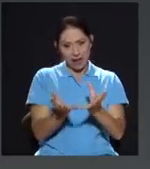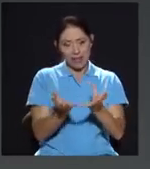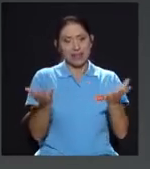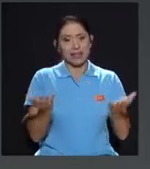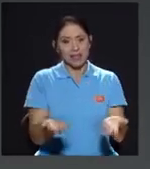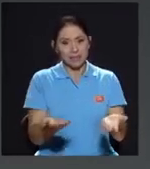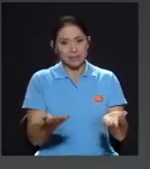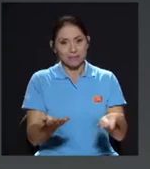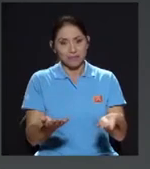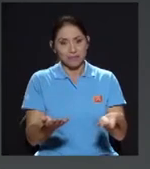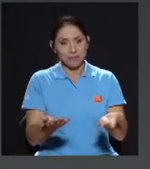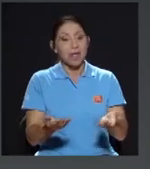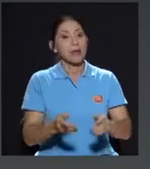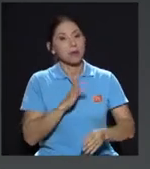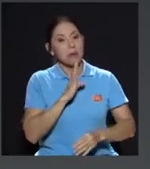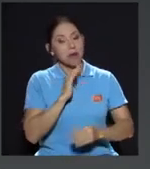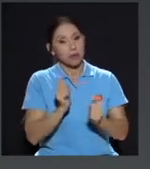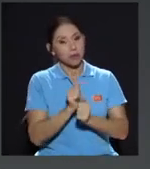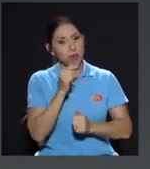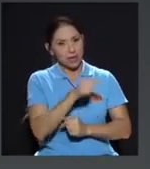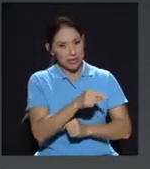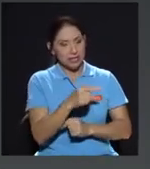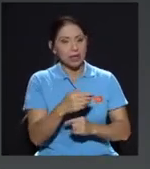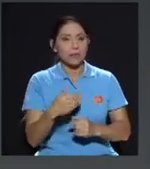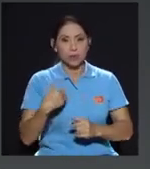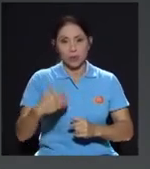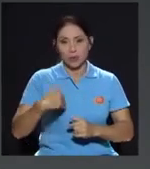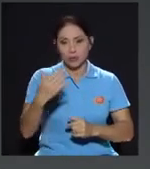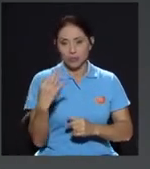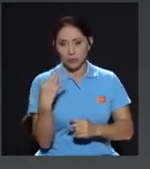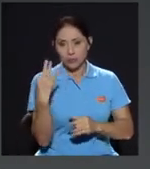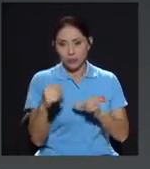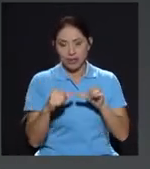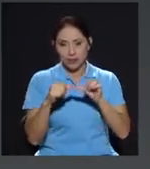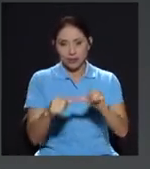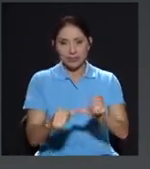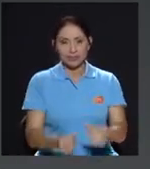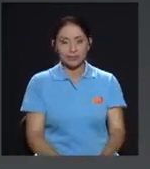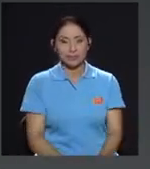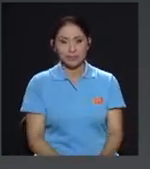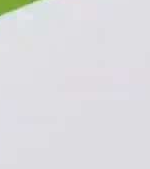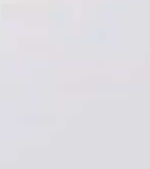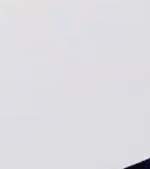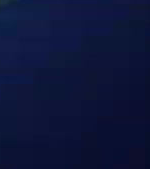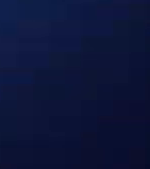pero decía hablaremos con ella una vez que no el canal los invite a ser regresamos